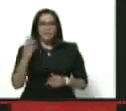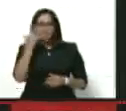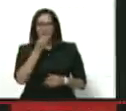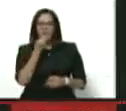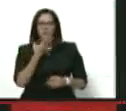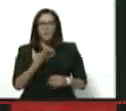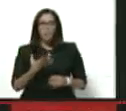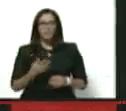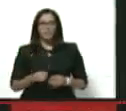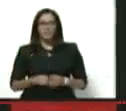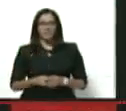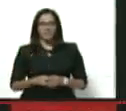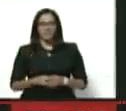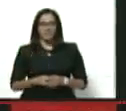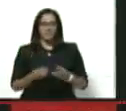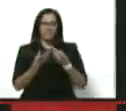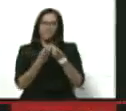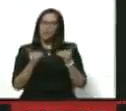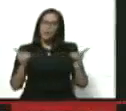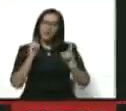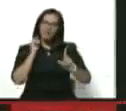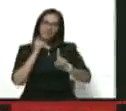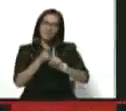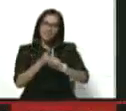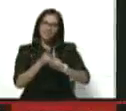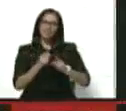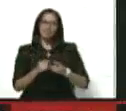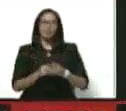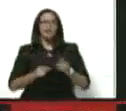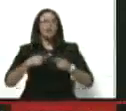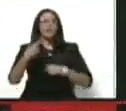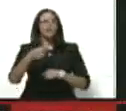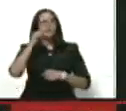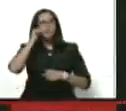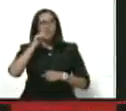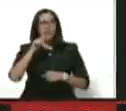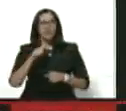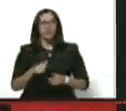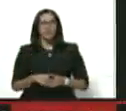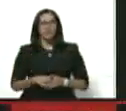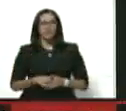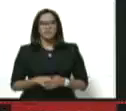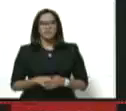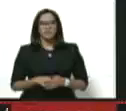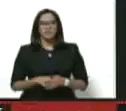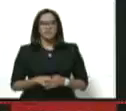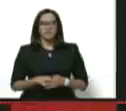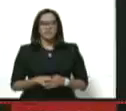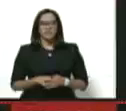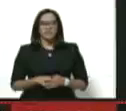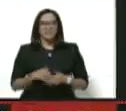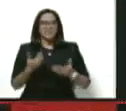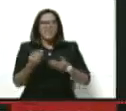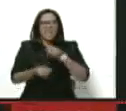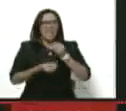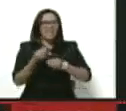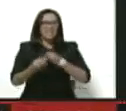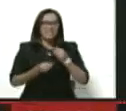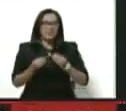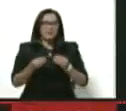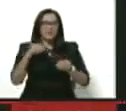hermosa de democracia directa para el próximo sábado? ¿Qué preparativos hay para la